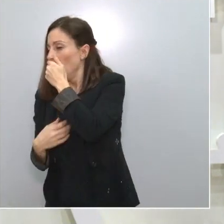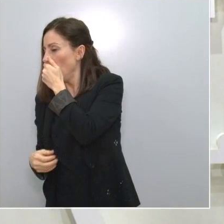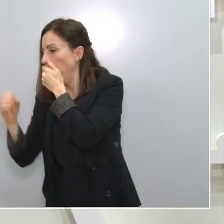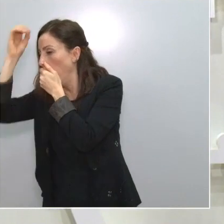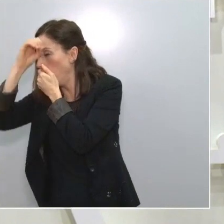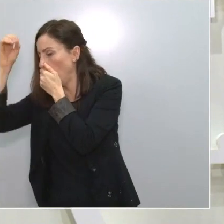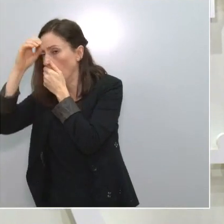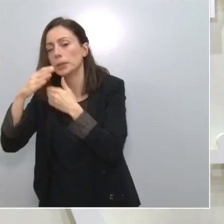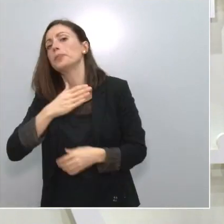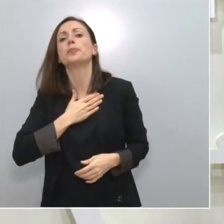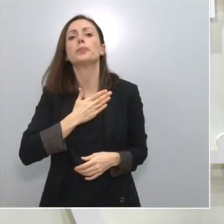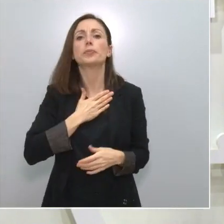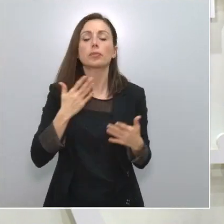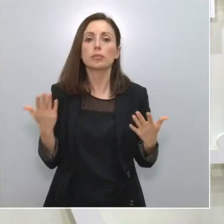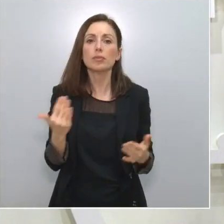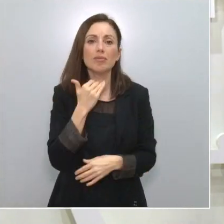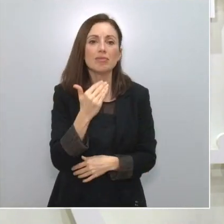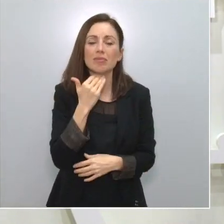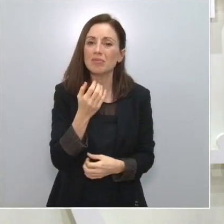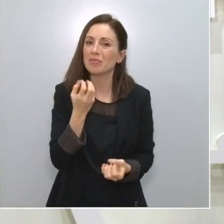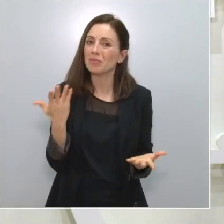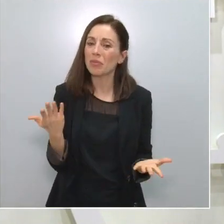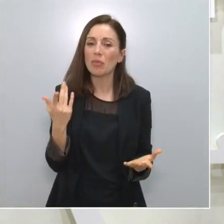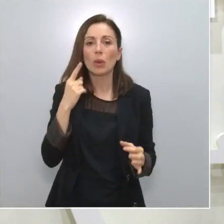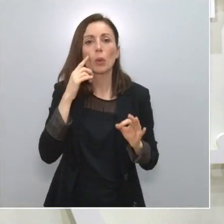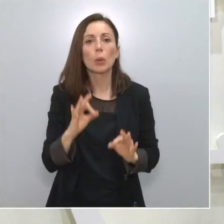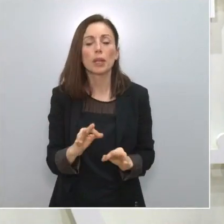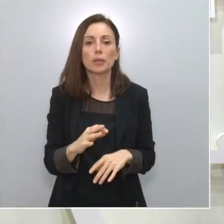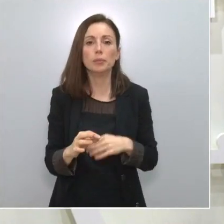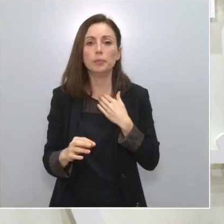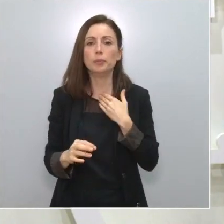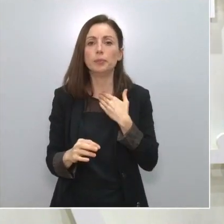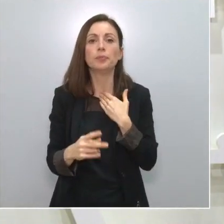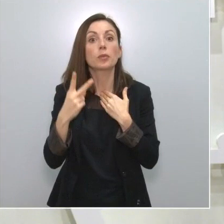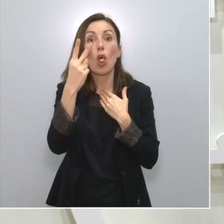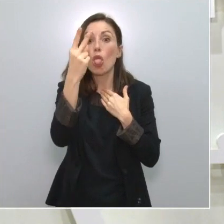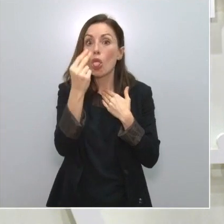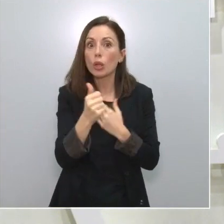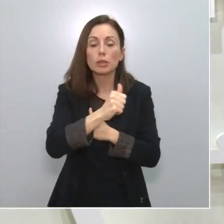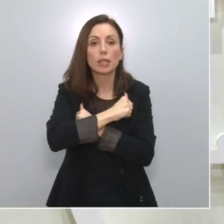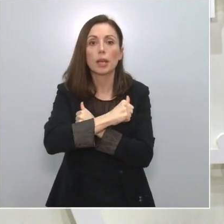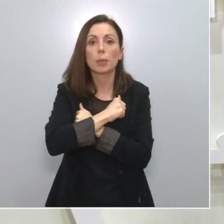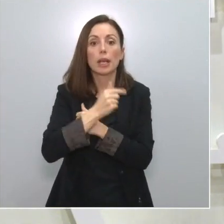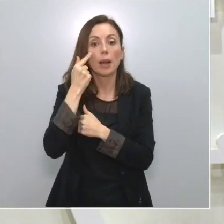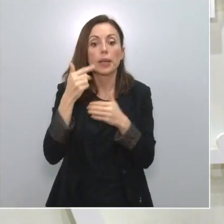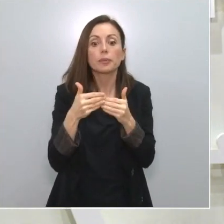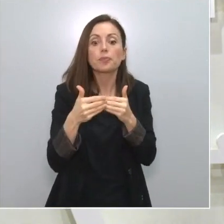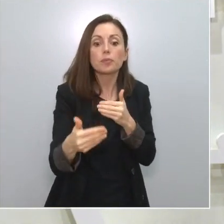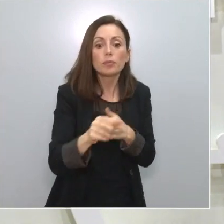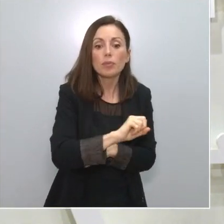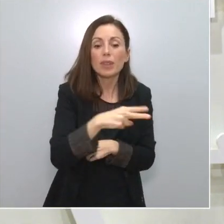parece aventurado y algo temerario. Creo que al menos deberíamos haber esperado unos días para ver el resultado de